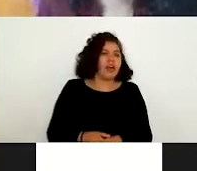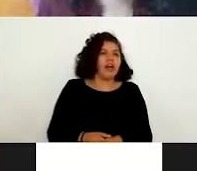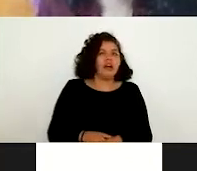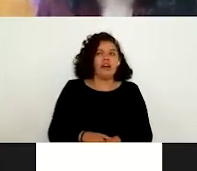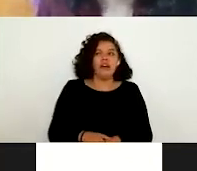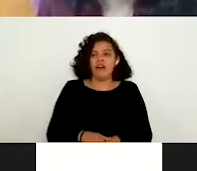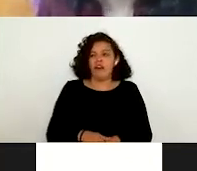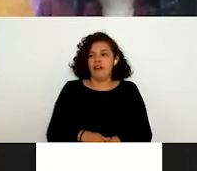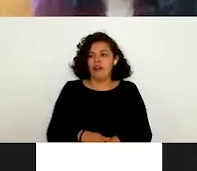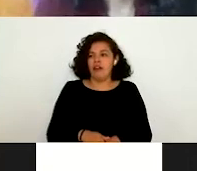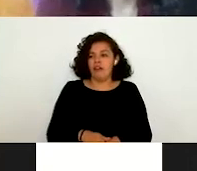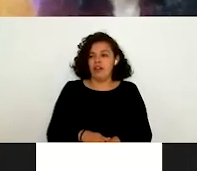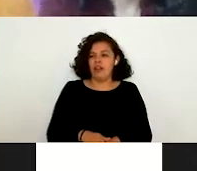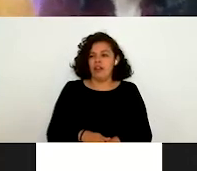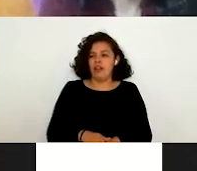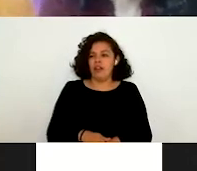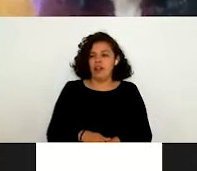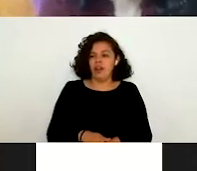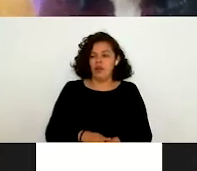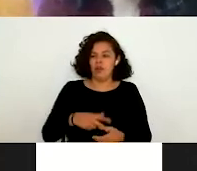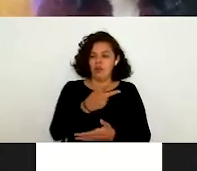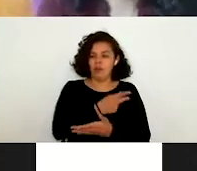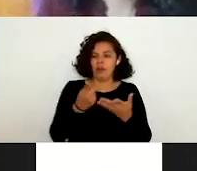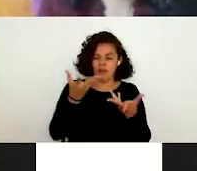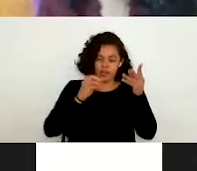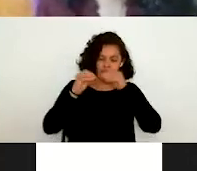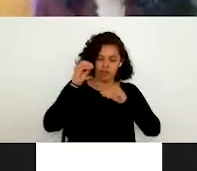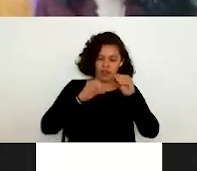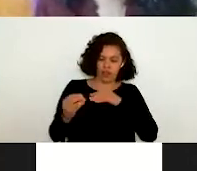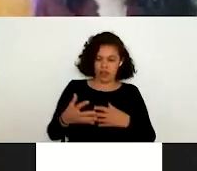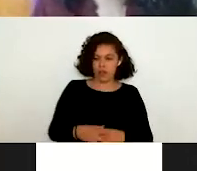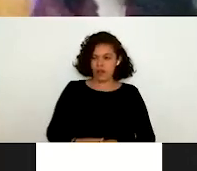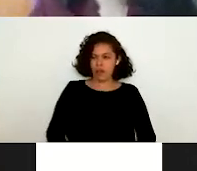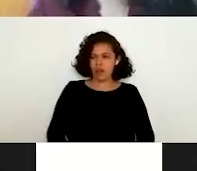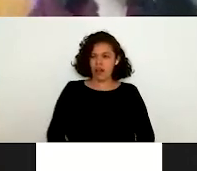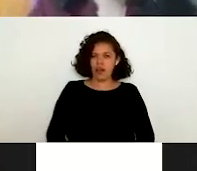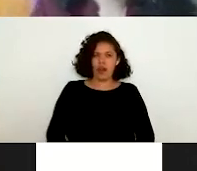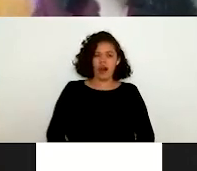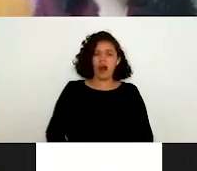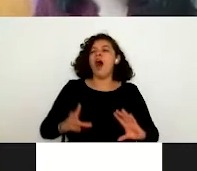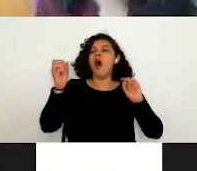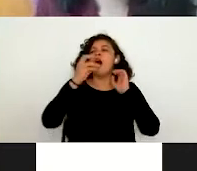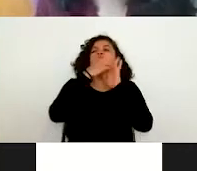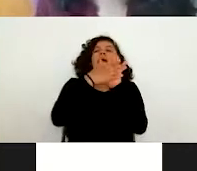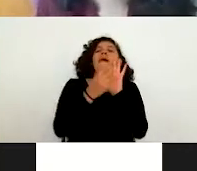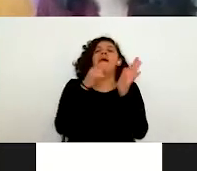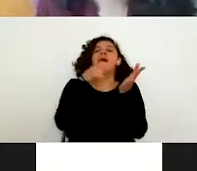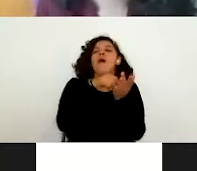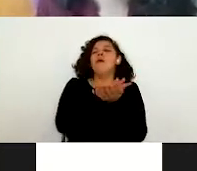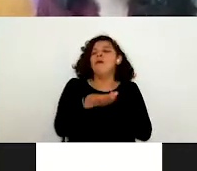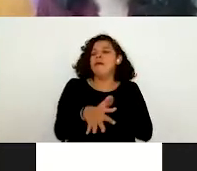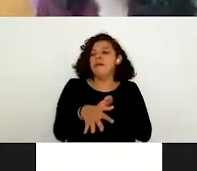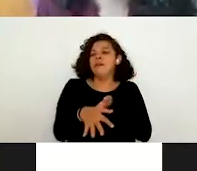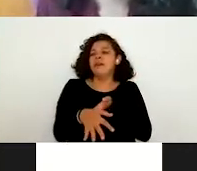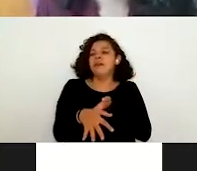producción, no sé, de un programa, o incluso el imprimir con la convocatoria, todo eso va en